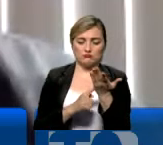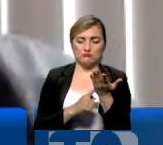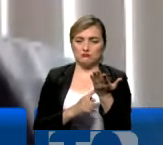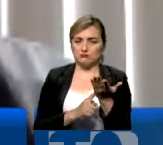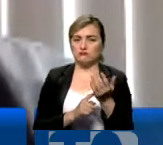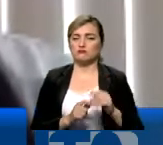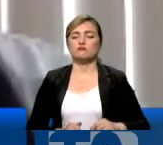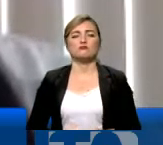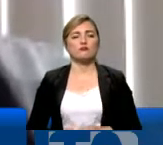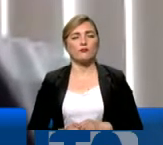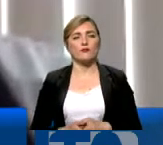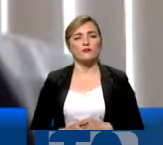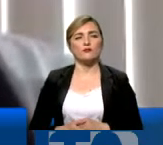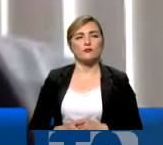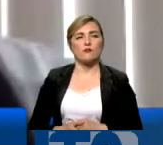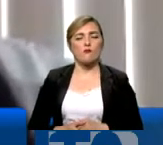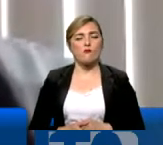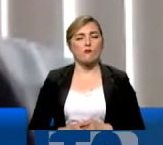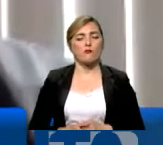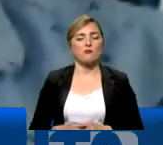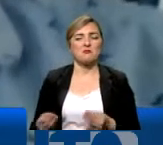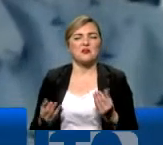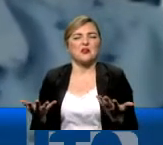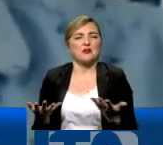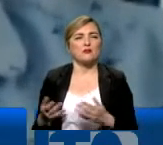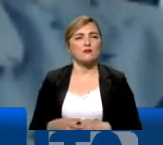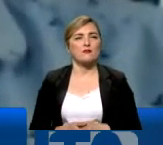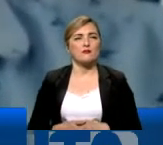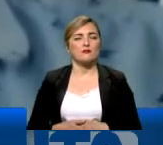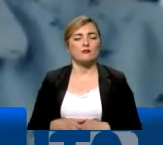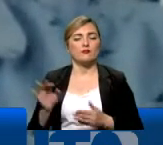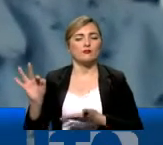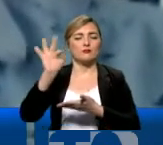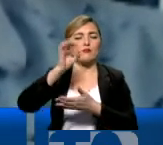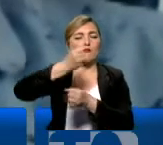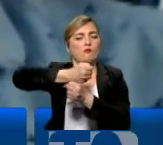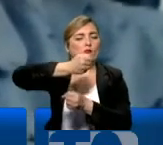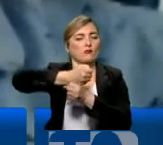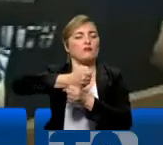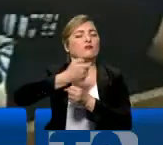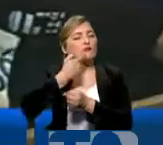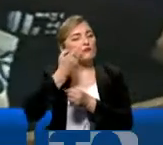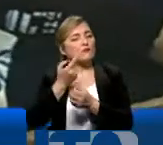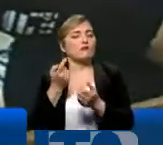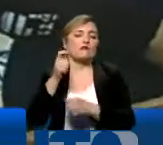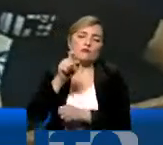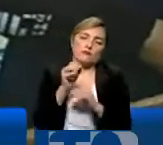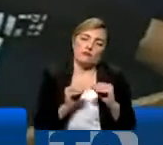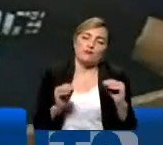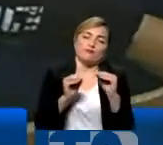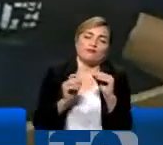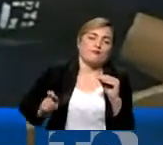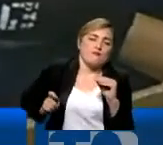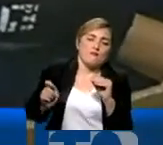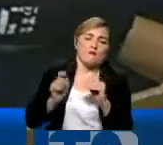poder tener inclusive una posición sobre qué podría darse. Mientras los representantes de los trabajadores hablan de un incremento